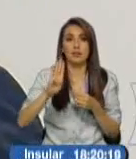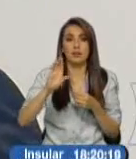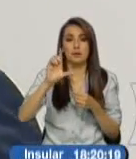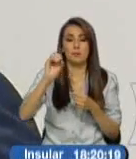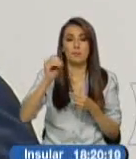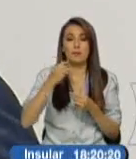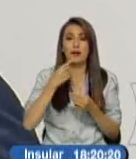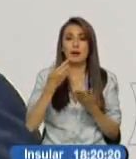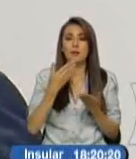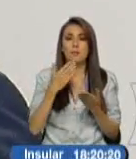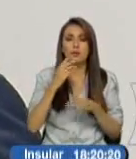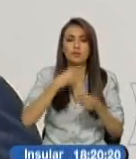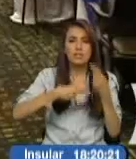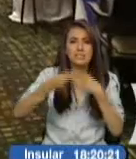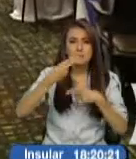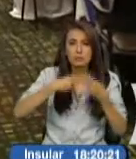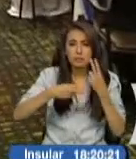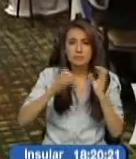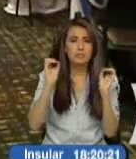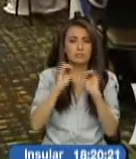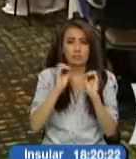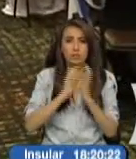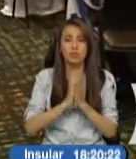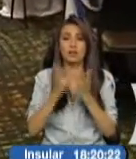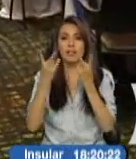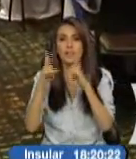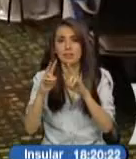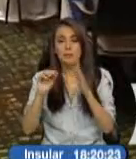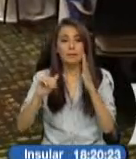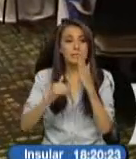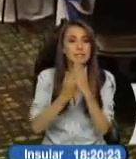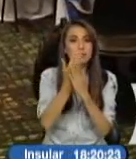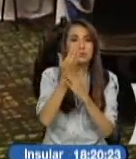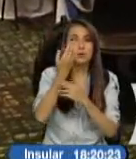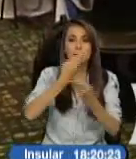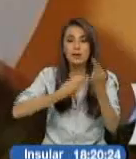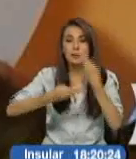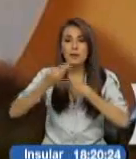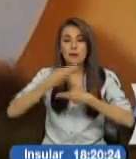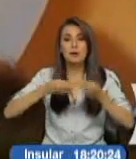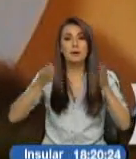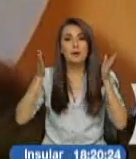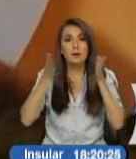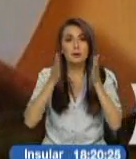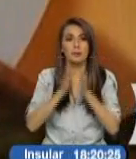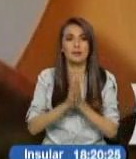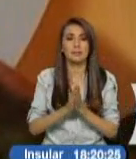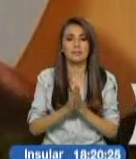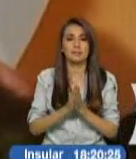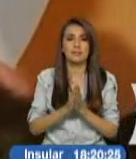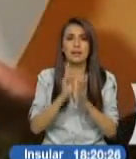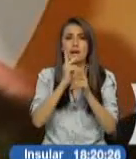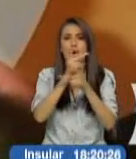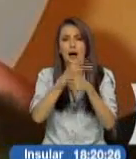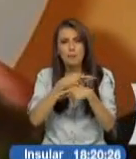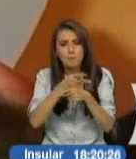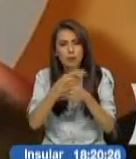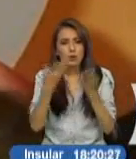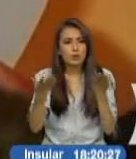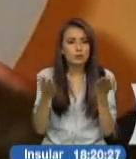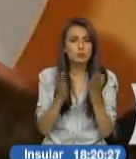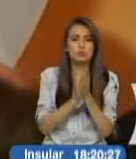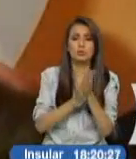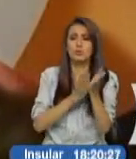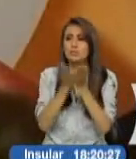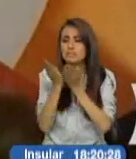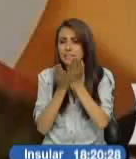no solo las exportaciones, sino también la generación de nuevos emprendimientos. Hay productos, servicios, hay materias